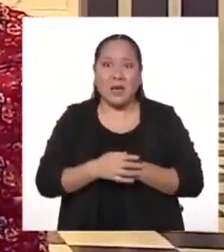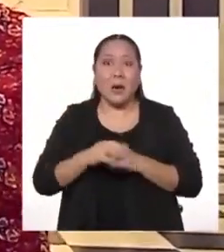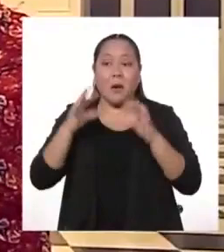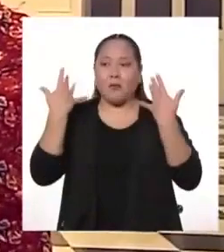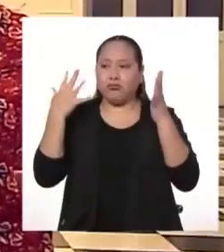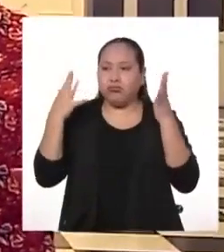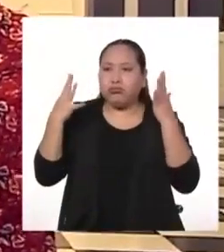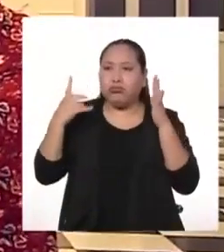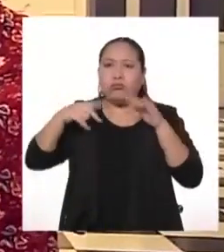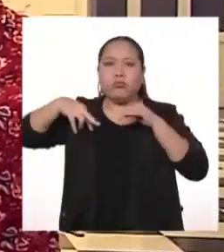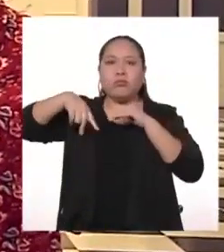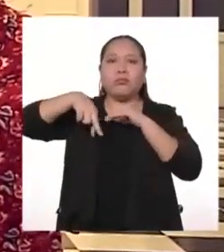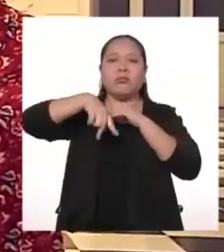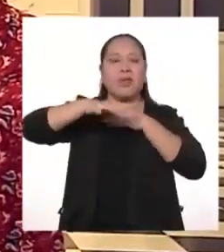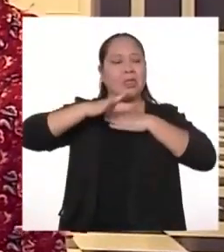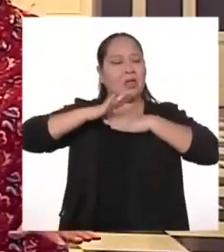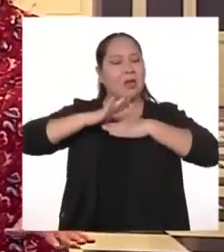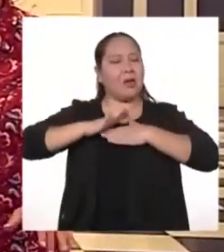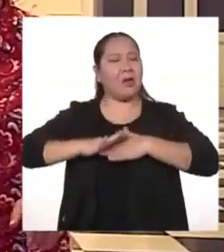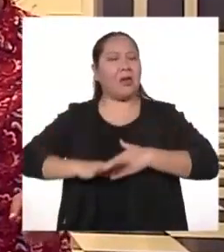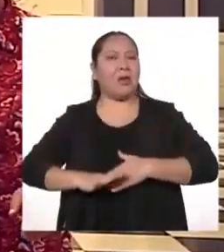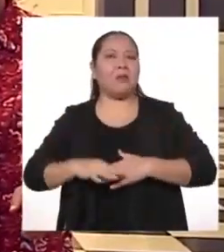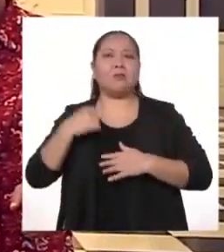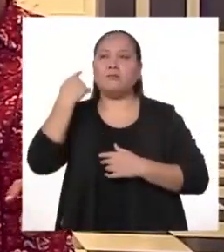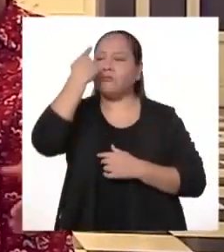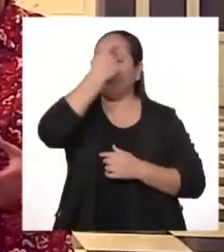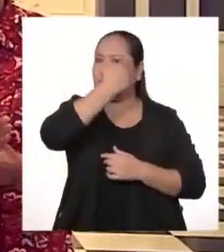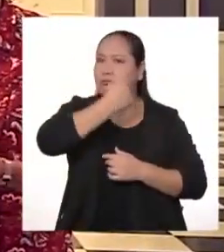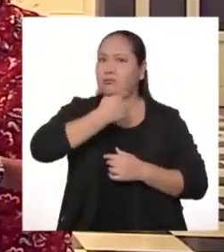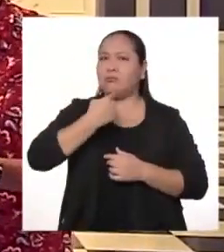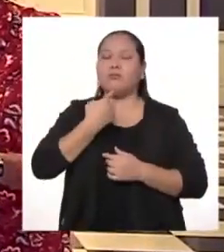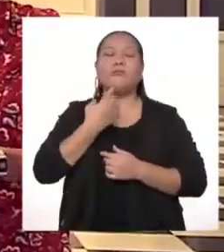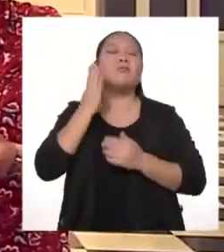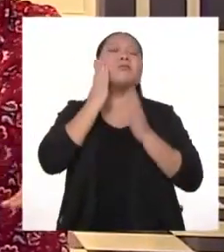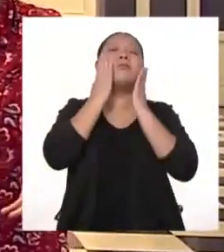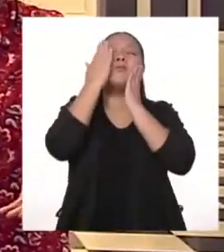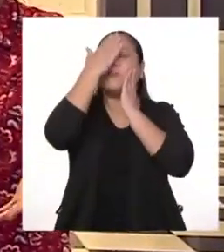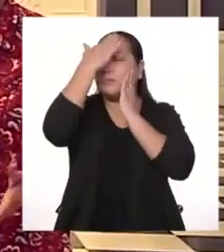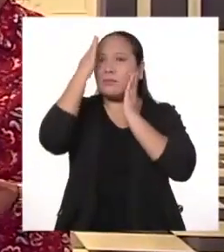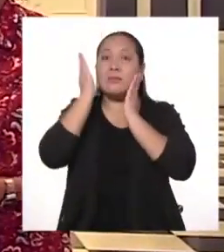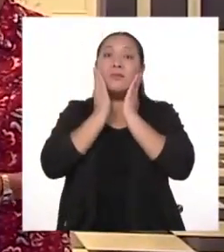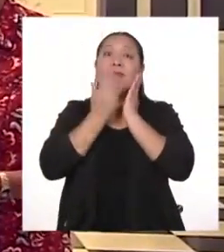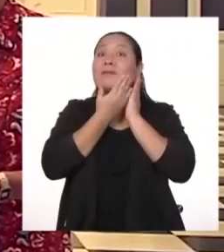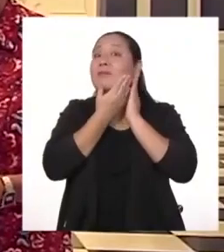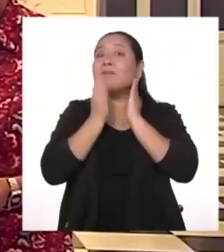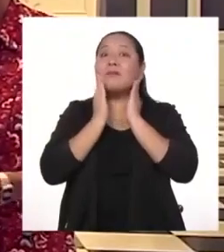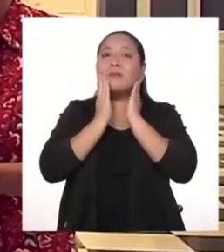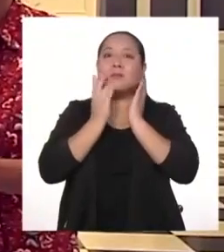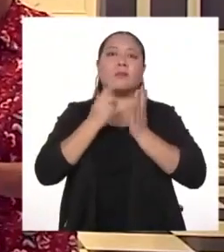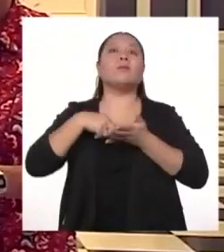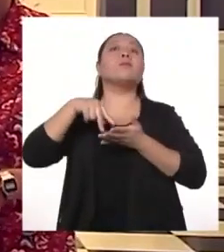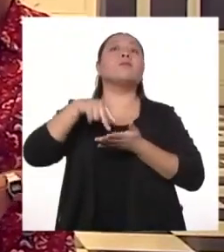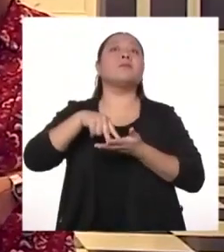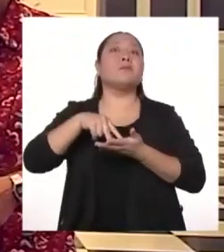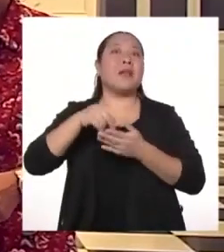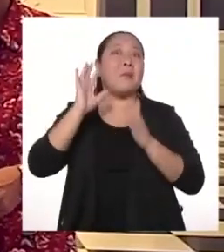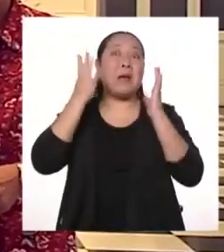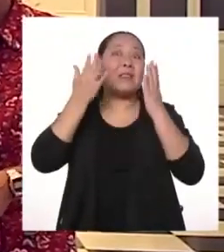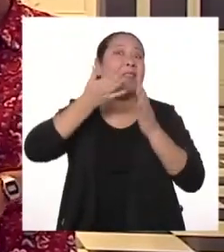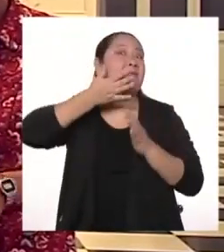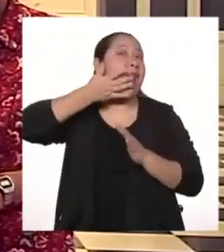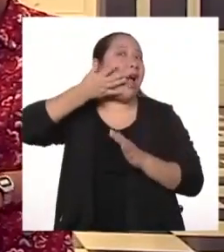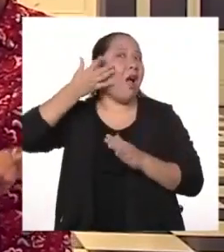aplausos sereno y radiante y con la cara muy empolvada, probablemente para parecer más blanco.